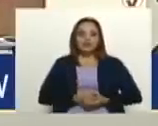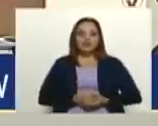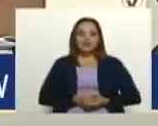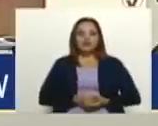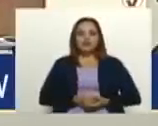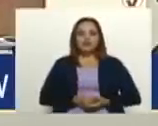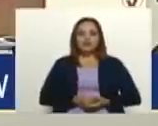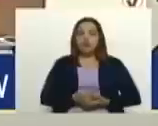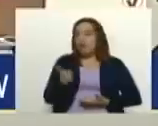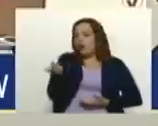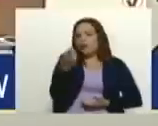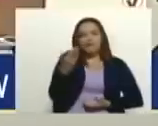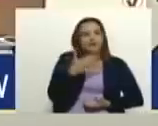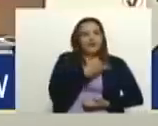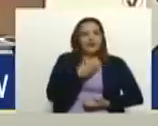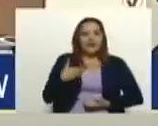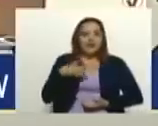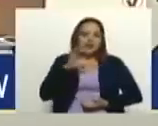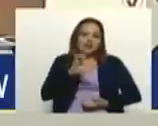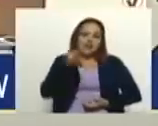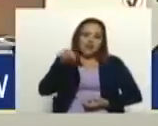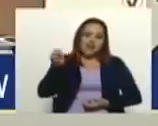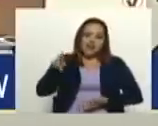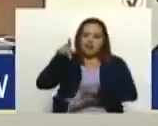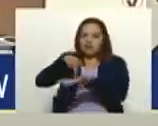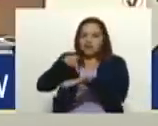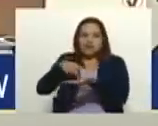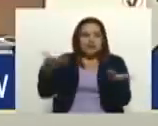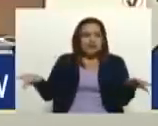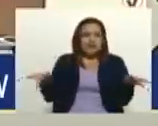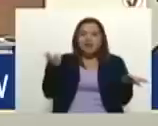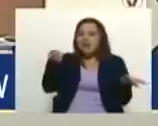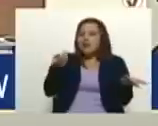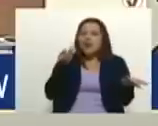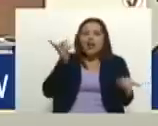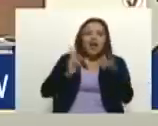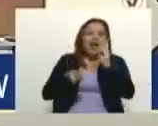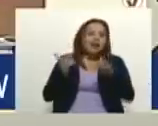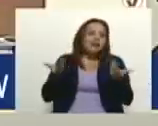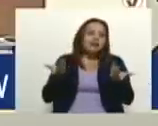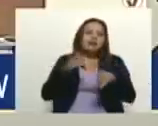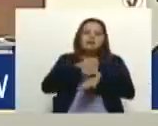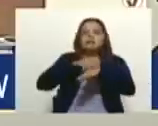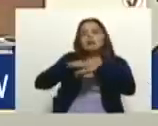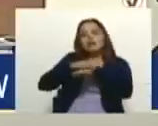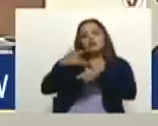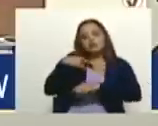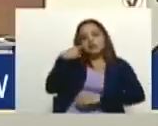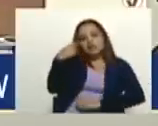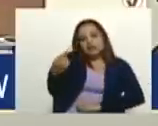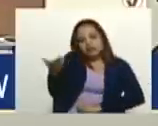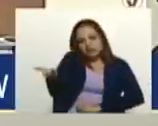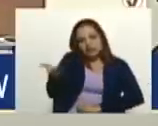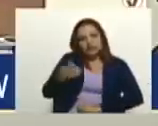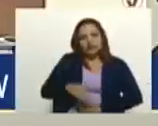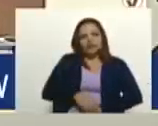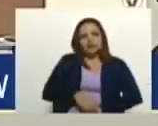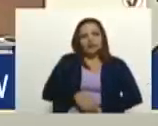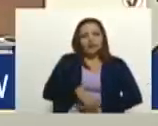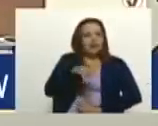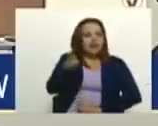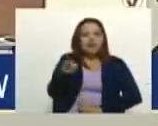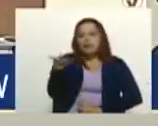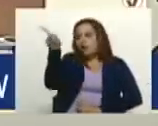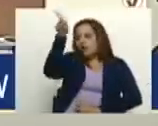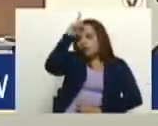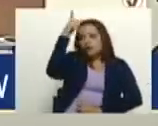Expuesta. Entonces ellos no quieren el CNE por ningún lado. Eso es un argumento, perdóname, Brani, lo voy a decir de esta manera, absolutamente